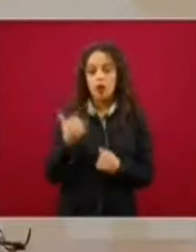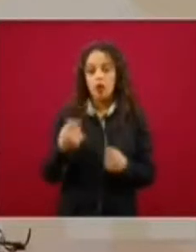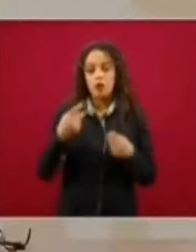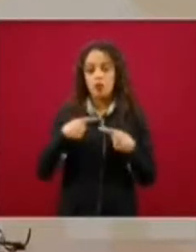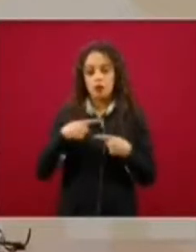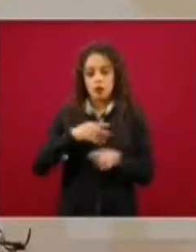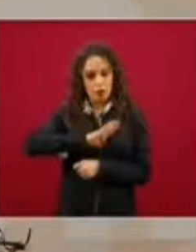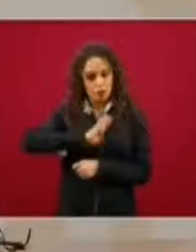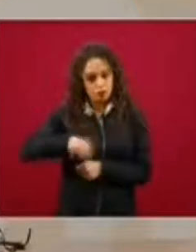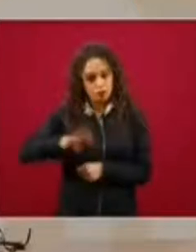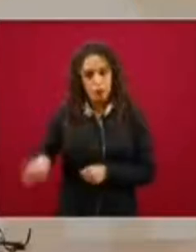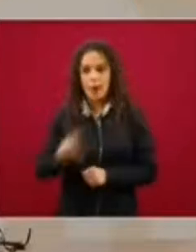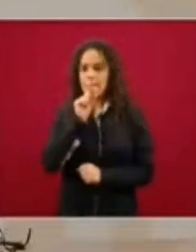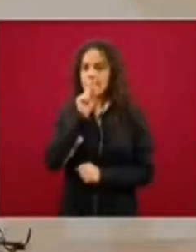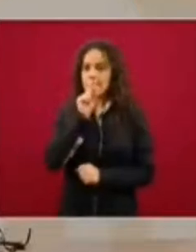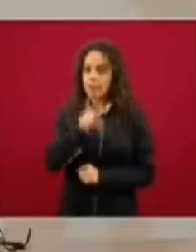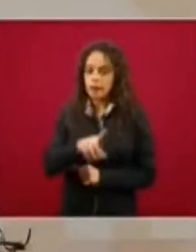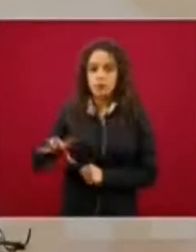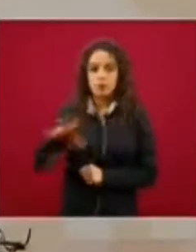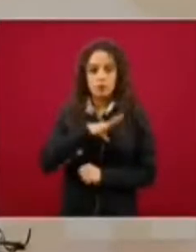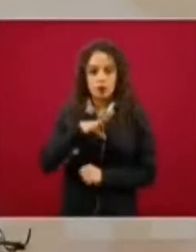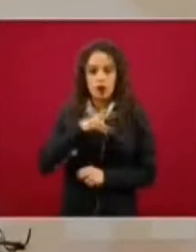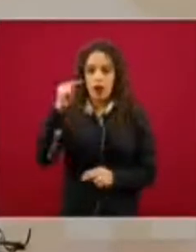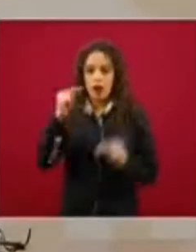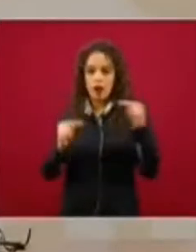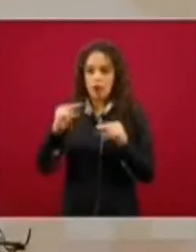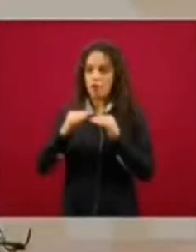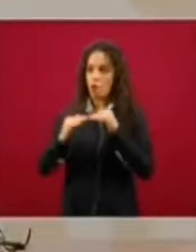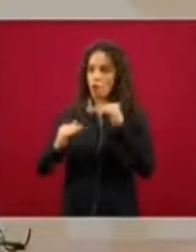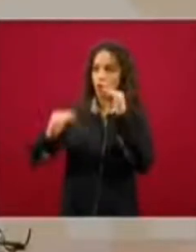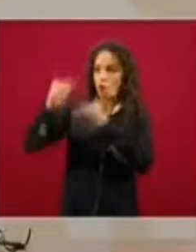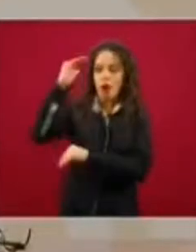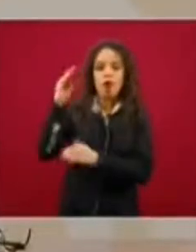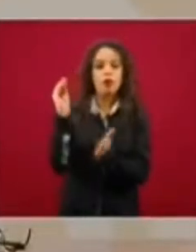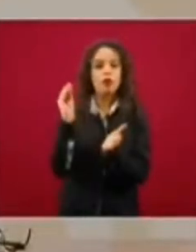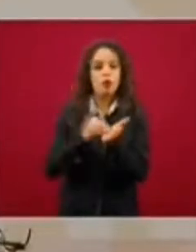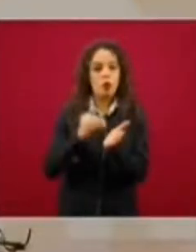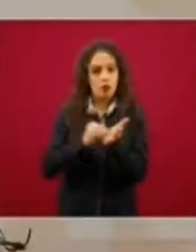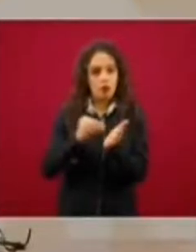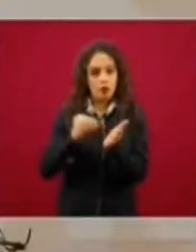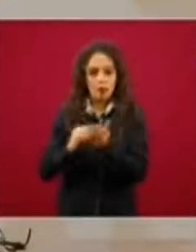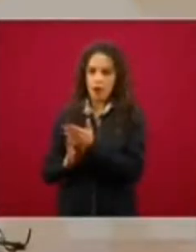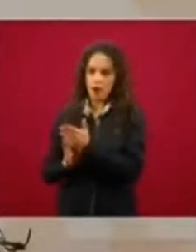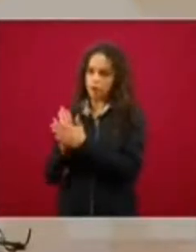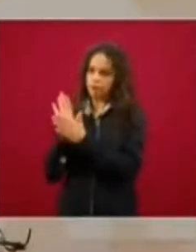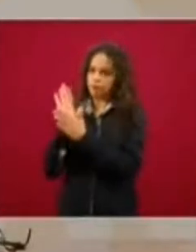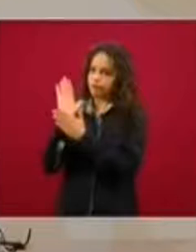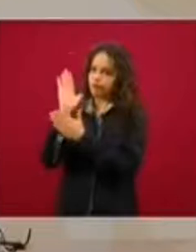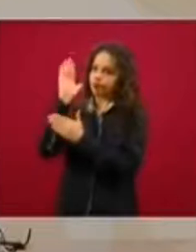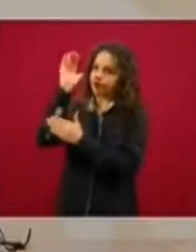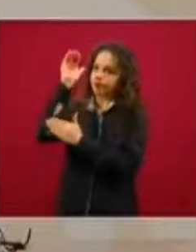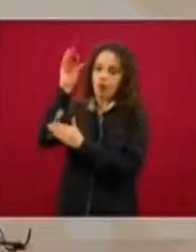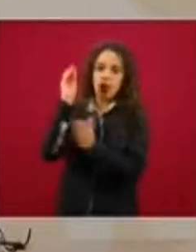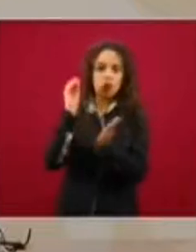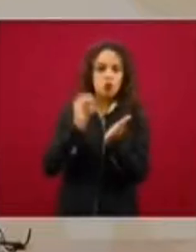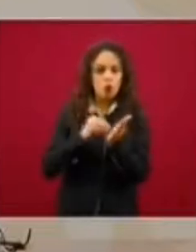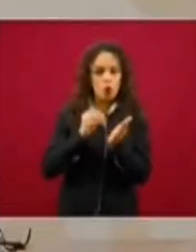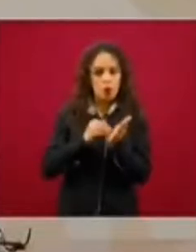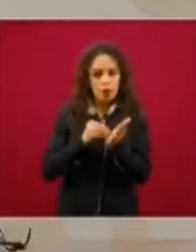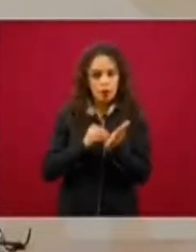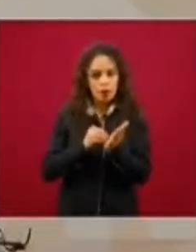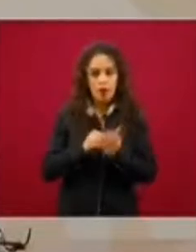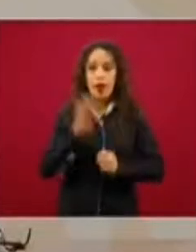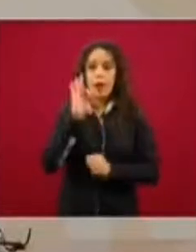todavía en un nivel muy alto, la curva epidémica está en un nivel muy alto. Se ve ya una tendencia sostenida a